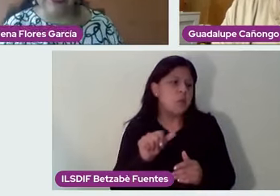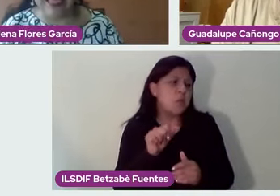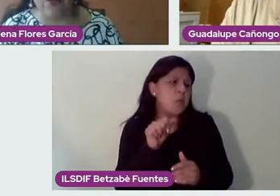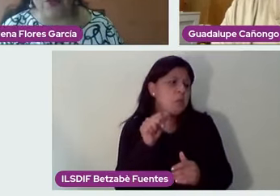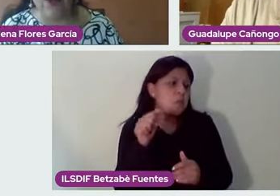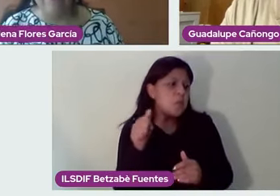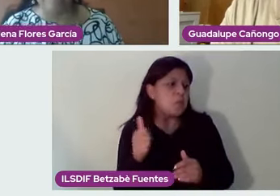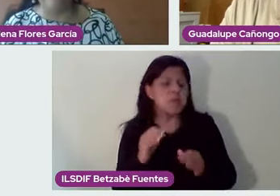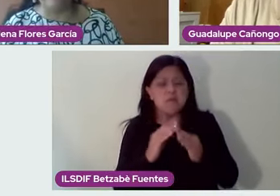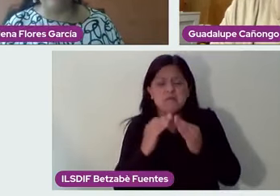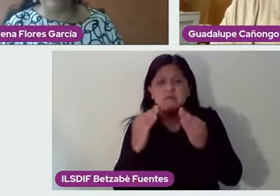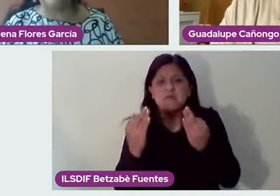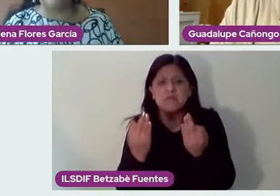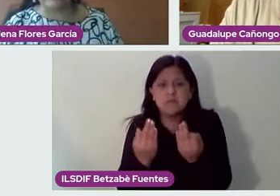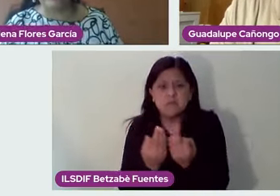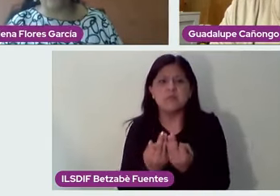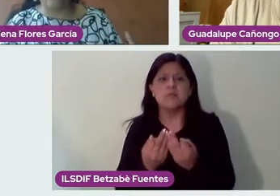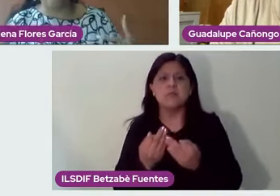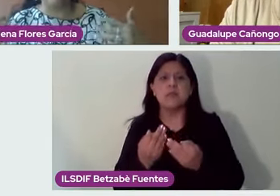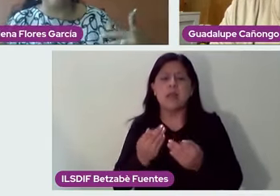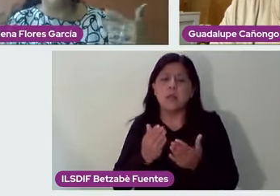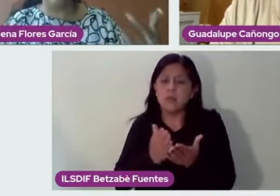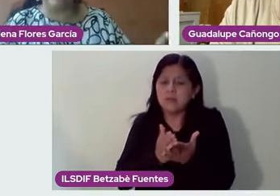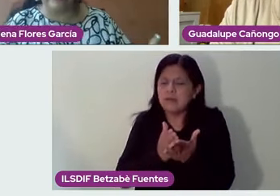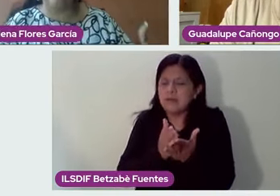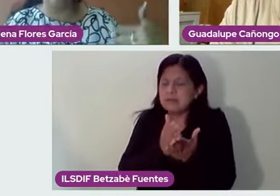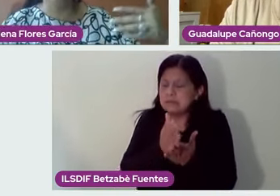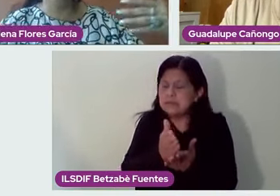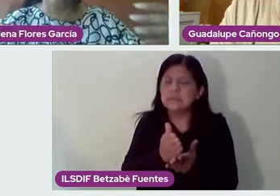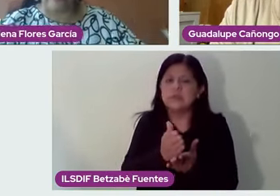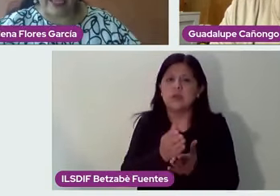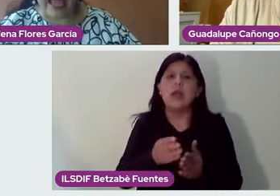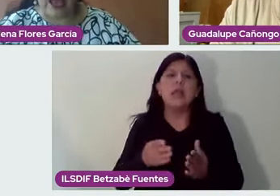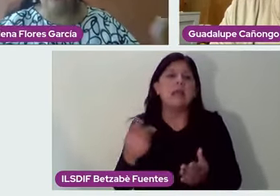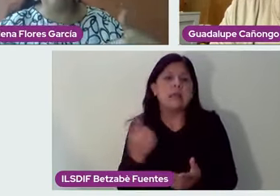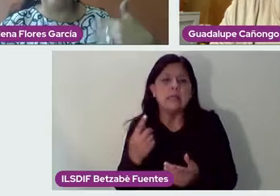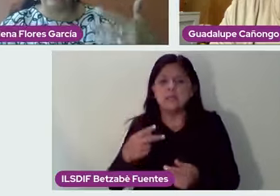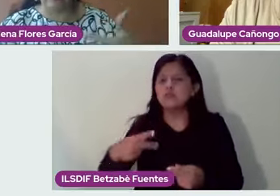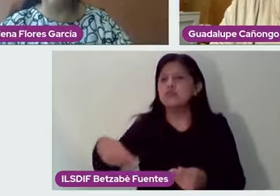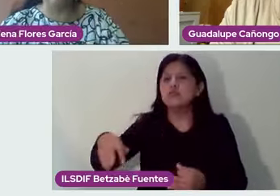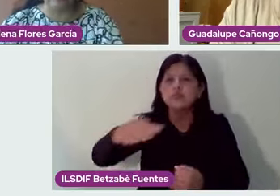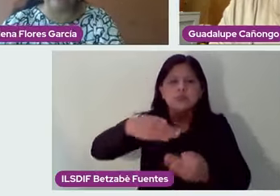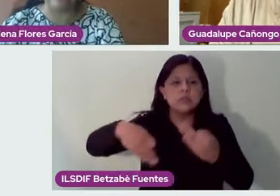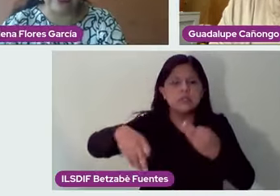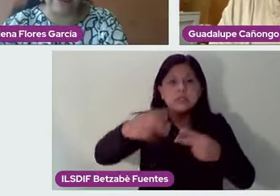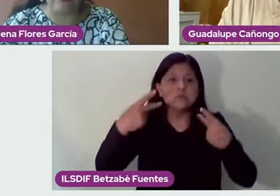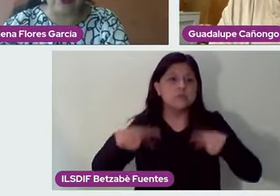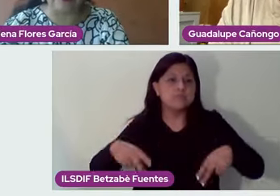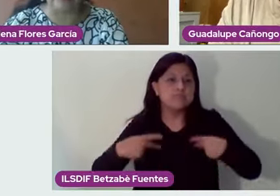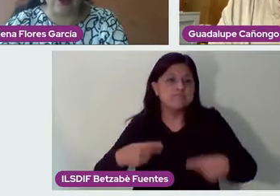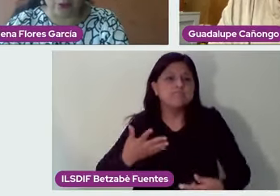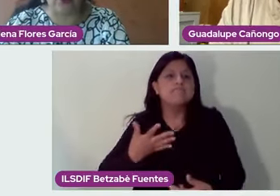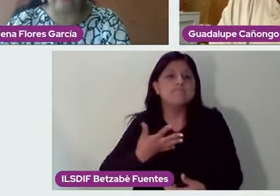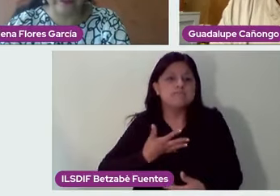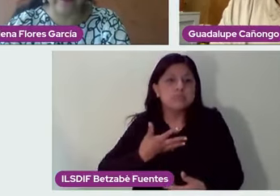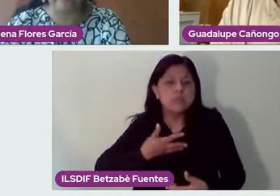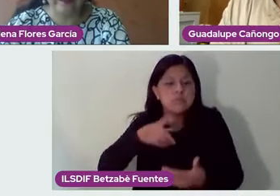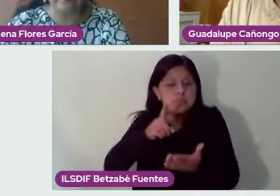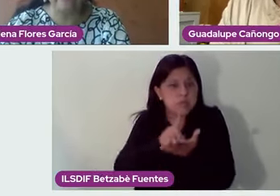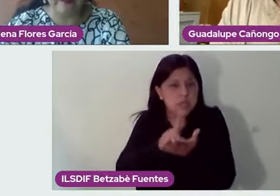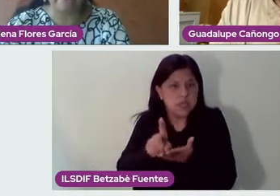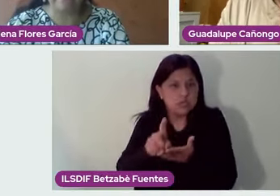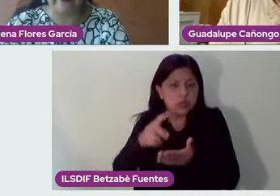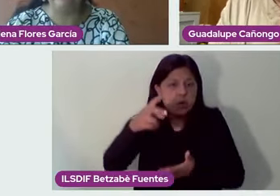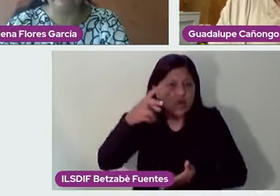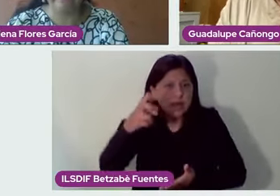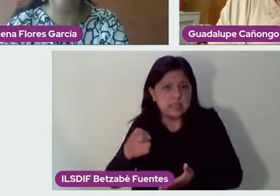más bien de un acceso o de un ejercicio a un derecho, ¿no? Que sería entonces la inclusión. Que